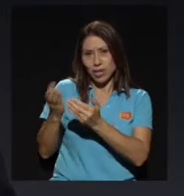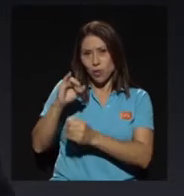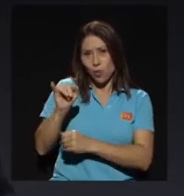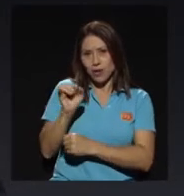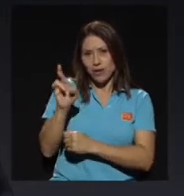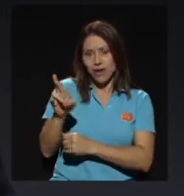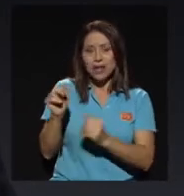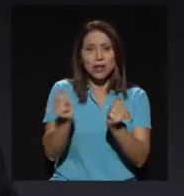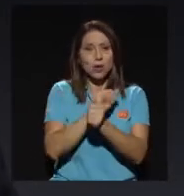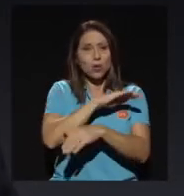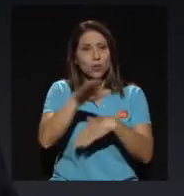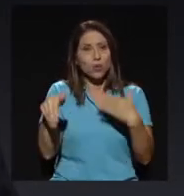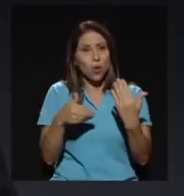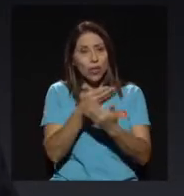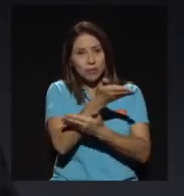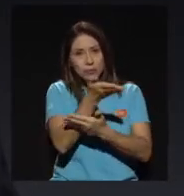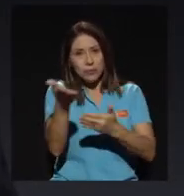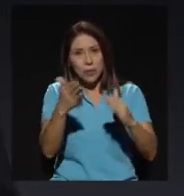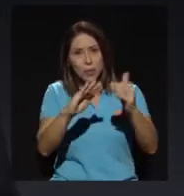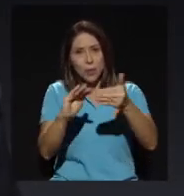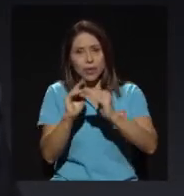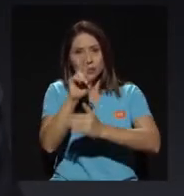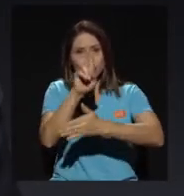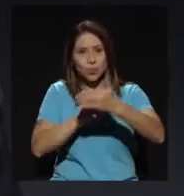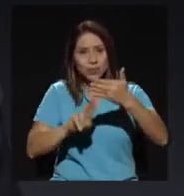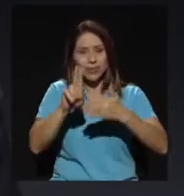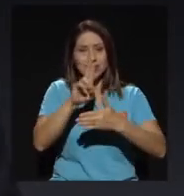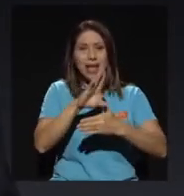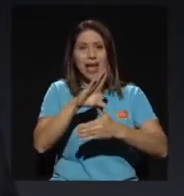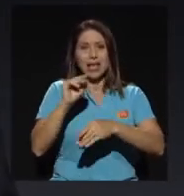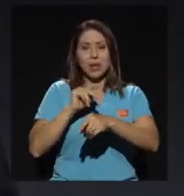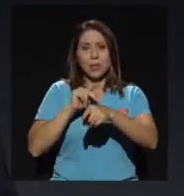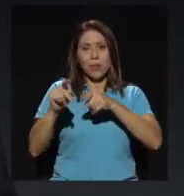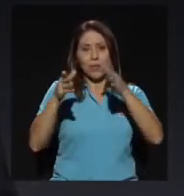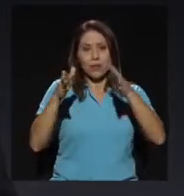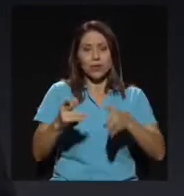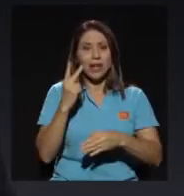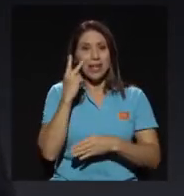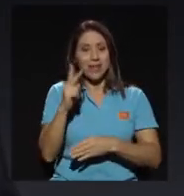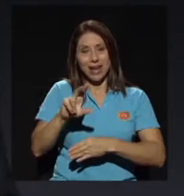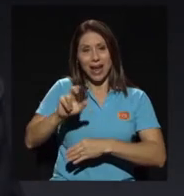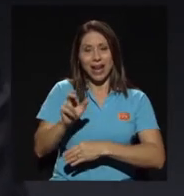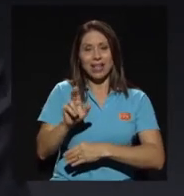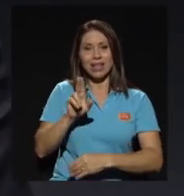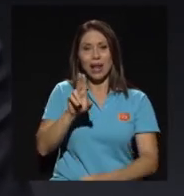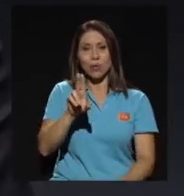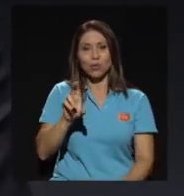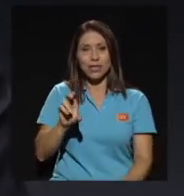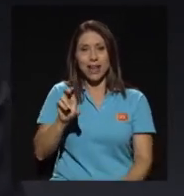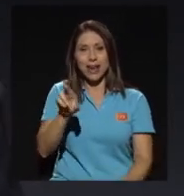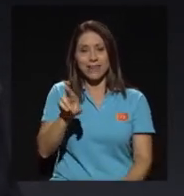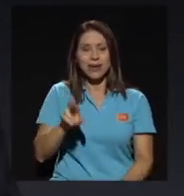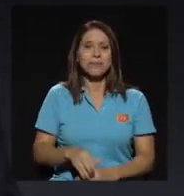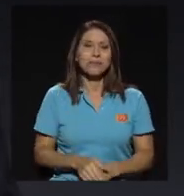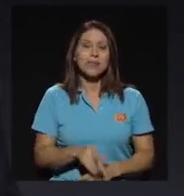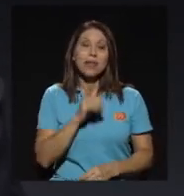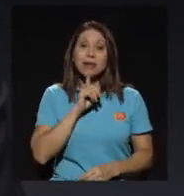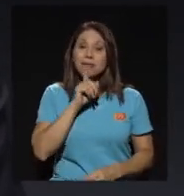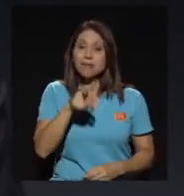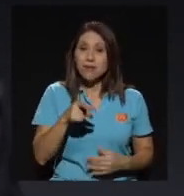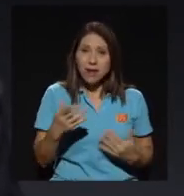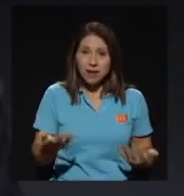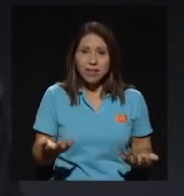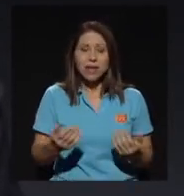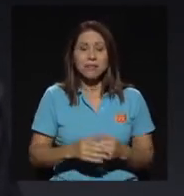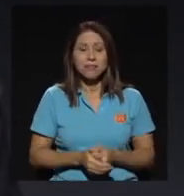con toda la población universitaria y profesional que ve el canal de la ugr en realidad